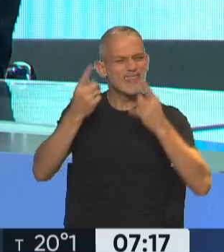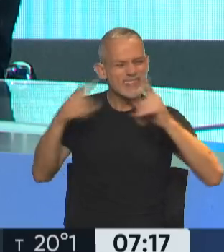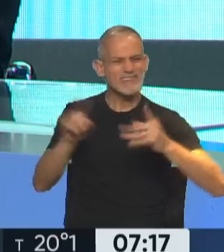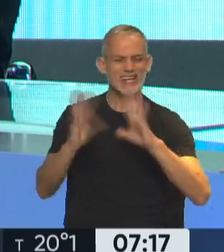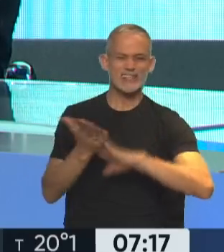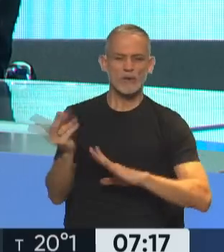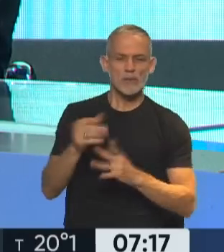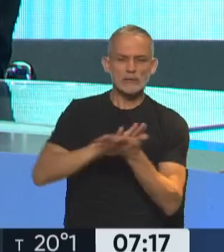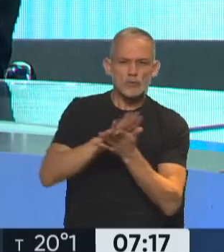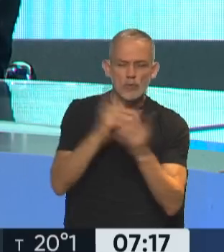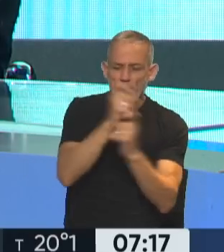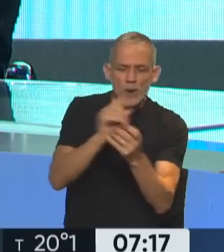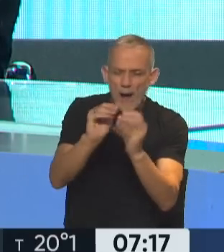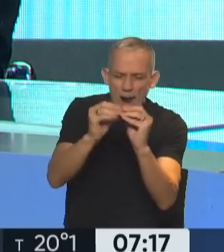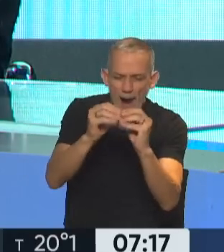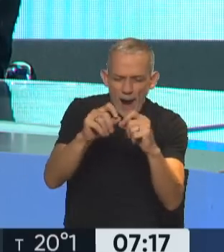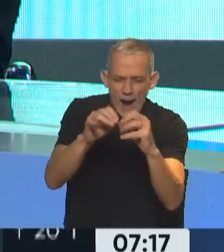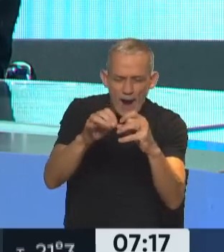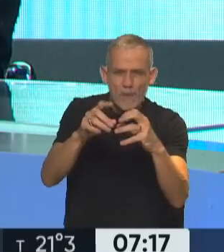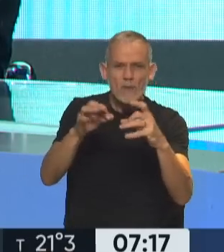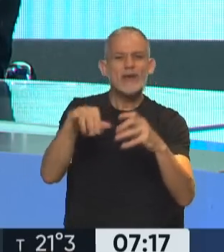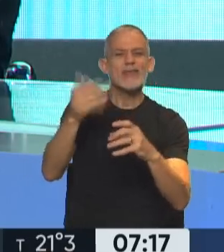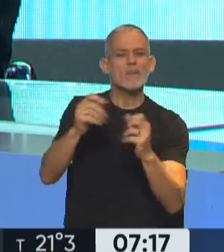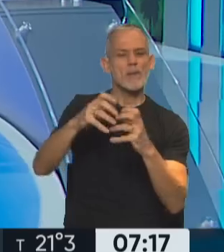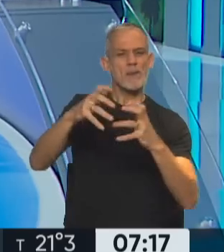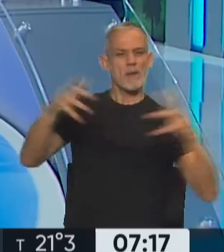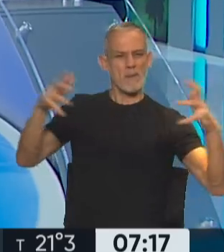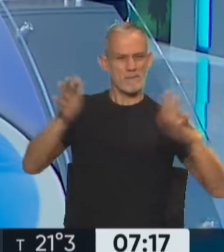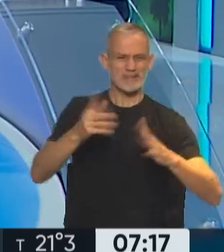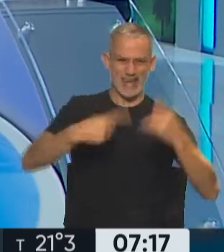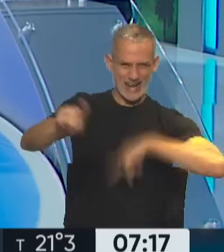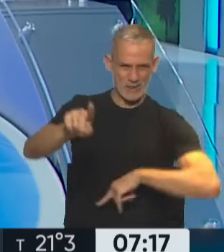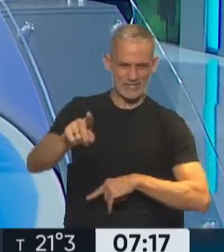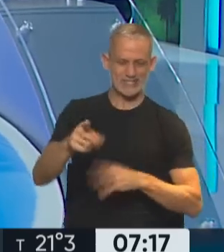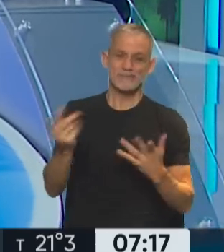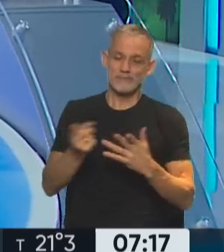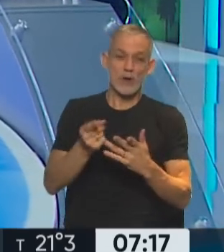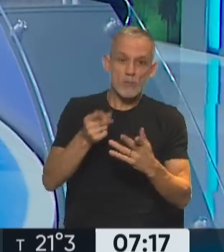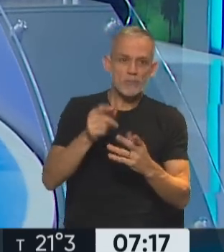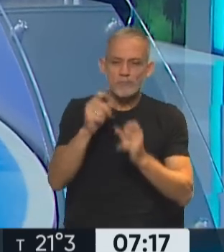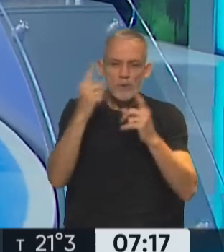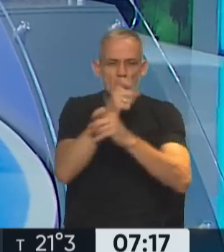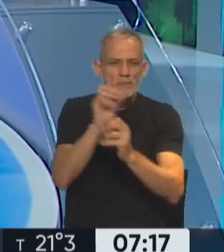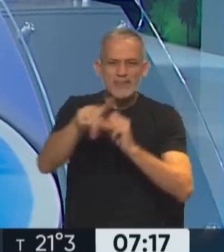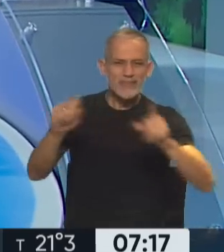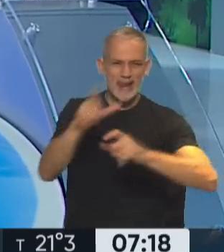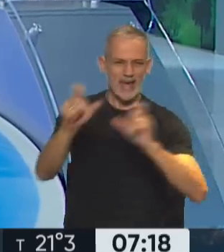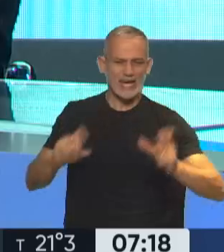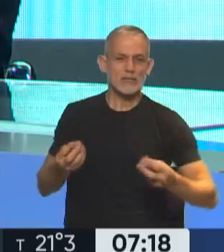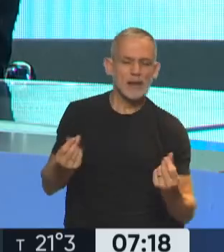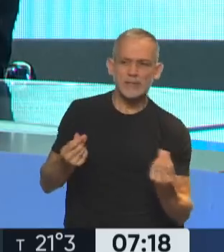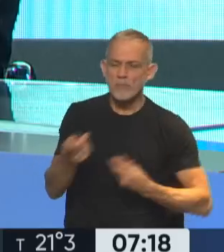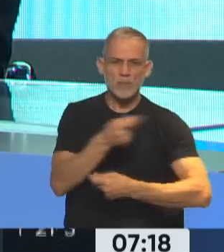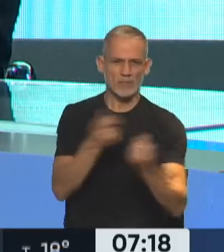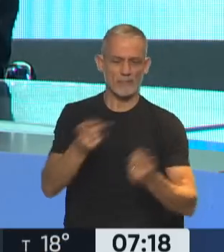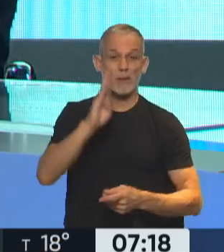primero tiene que solucionarse el tema del día a día, ¿no? También la macro, pero el día a día. En el día a día, ¿qué puede